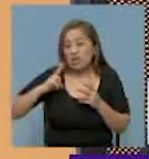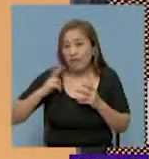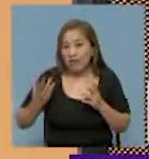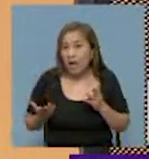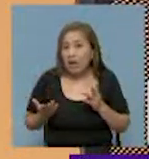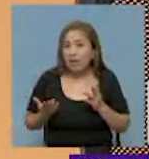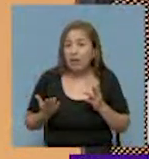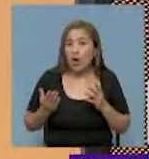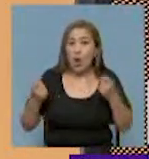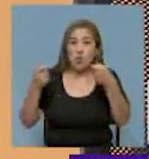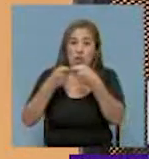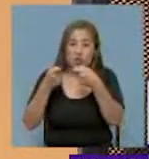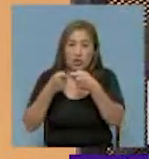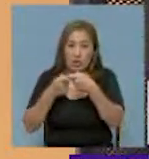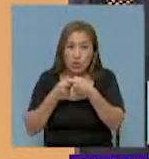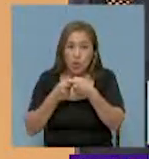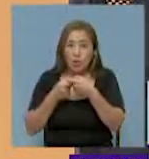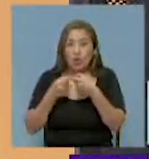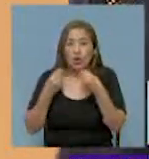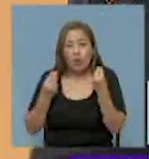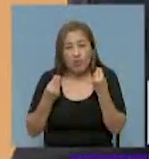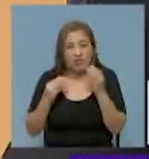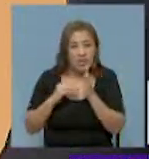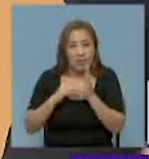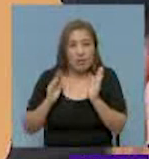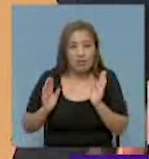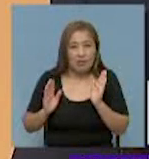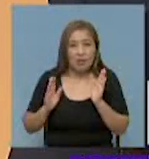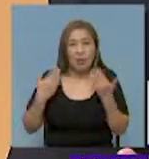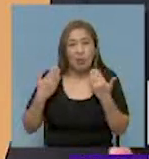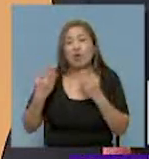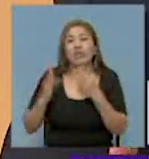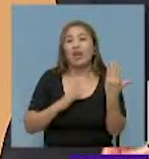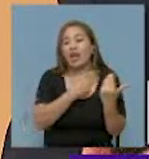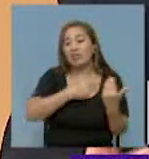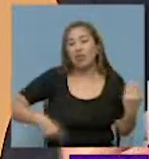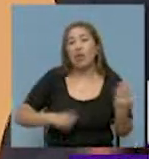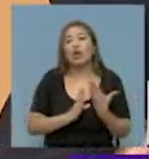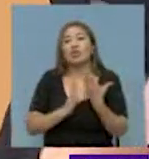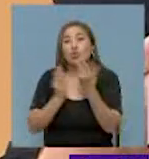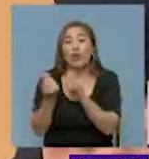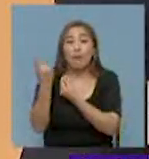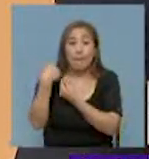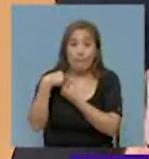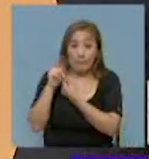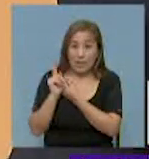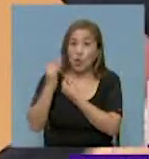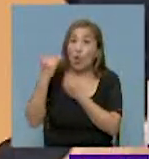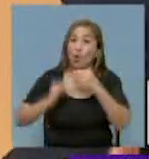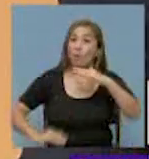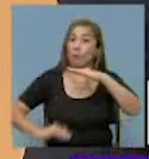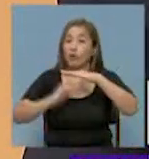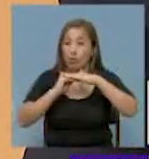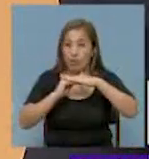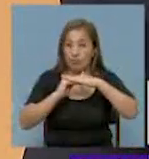sea una asociación o una cooperativa me puede pedir una ayuda al estado pero hay un tope es